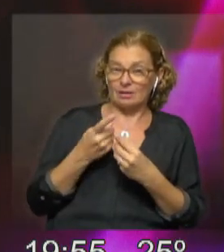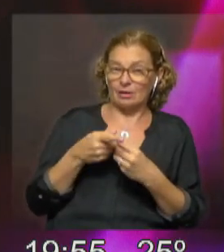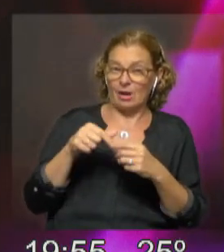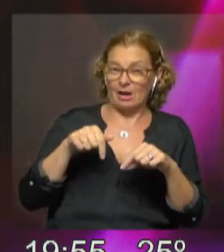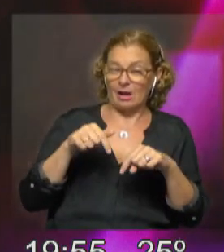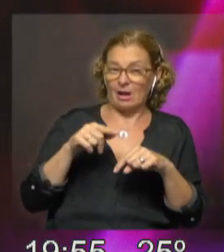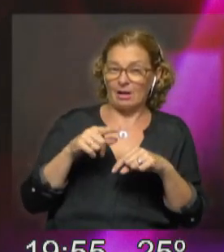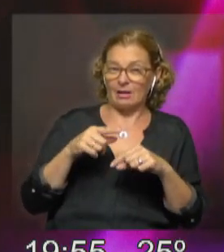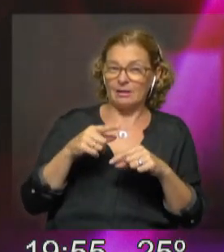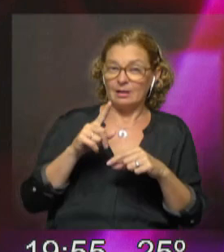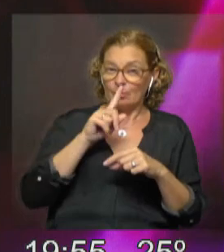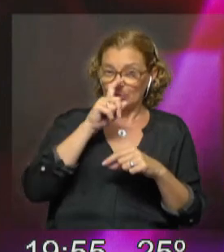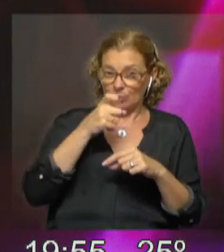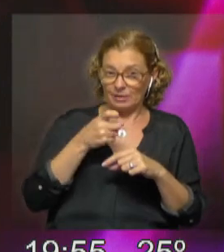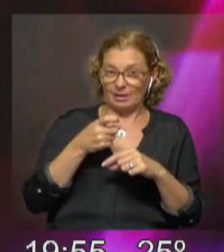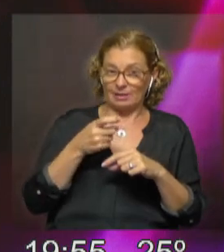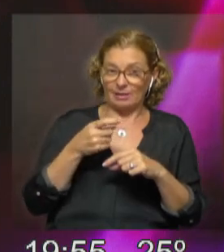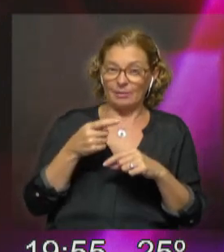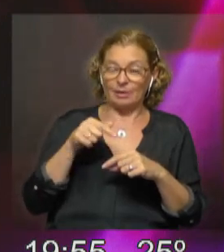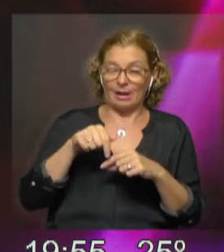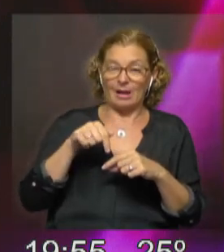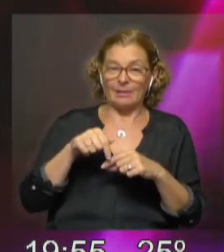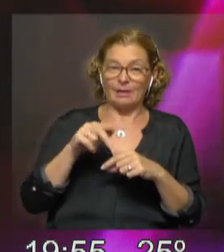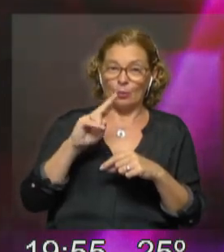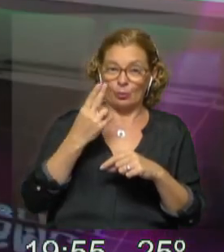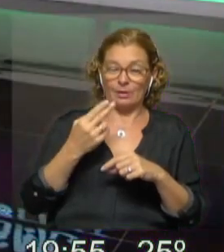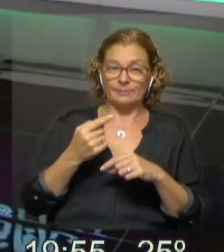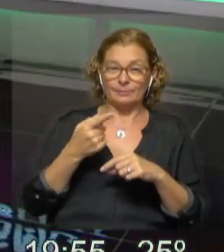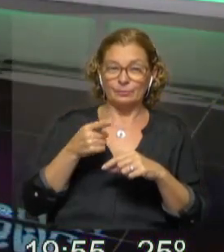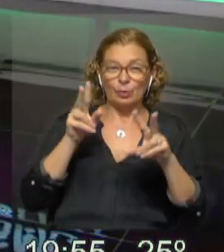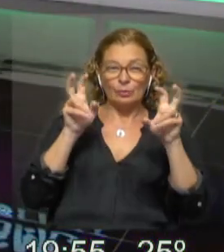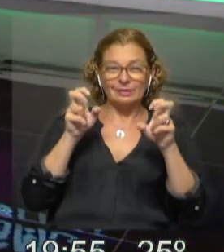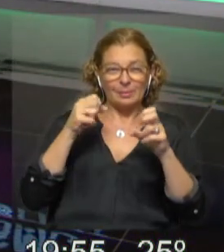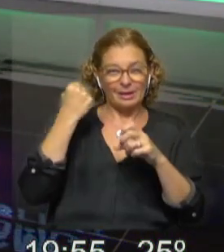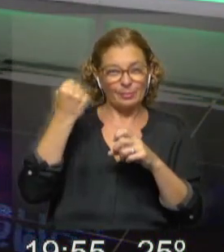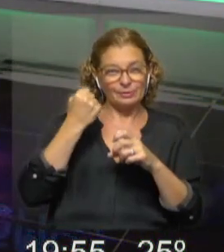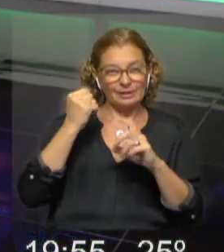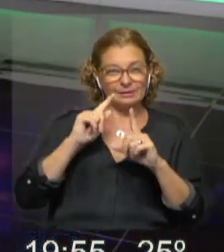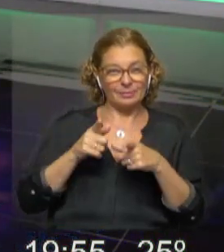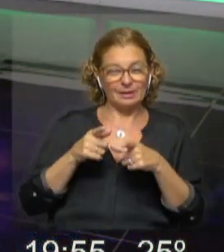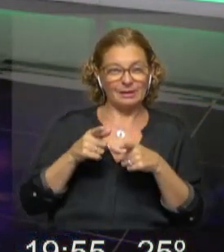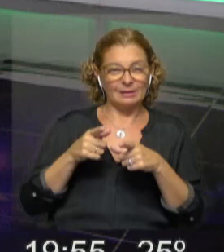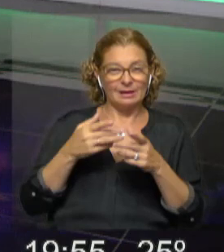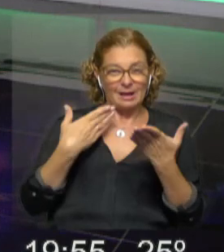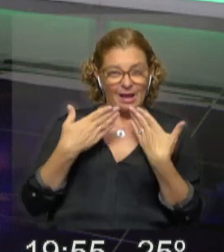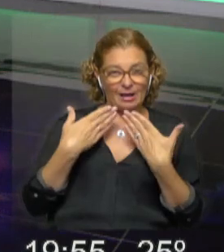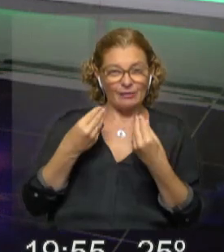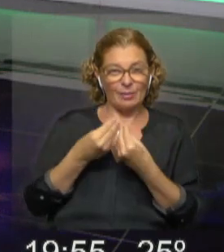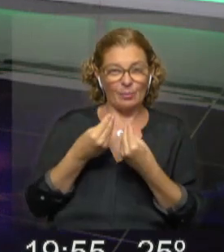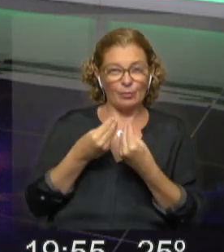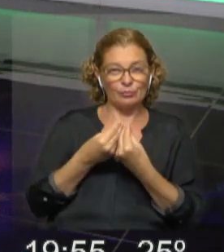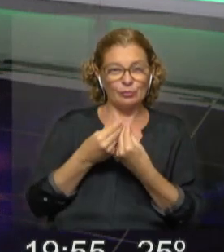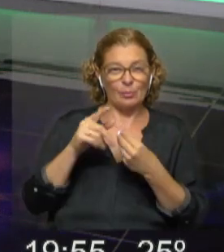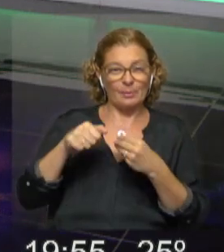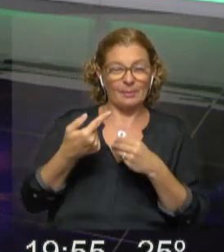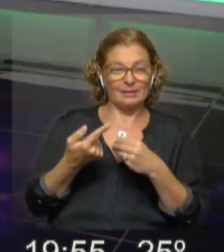aquí en el centro, en el centro y en la capital de nuestro país. Un tema que es importante y sobre el que hay que hablar también, porque